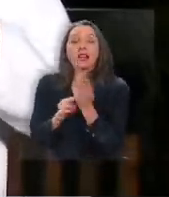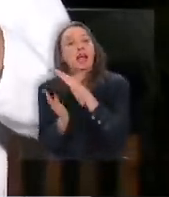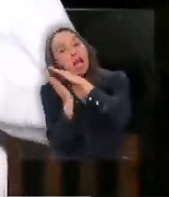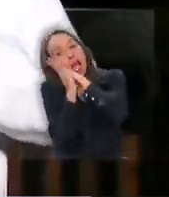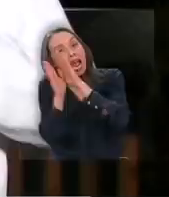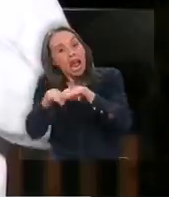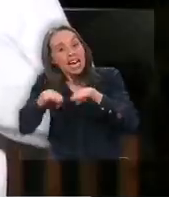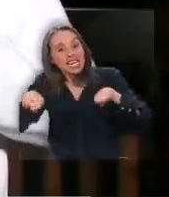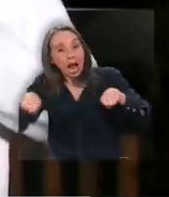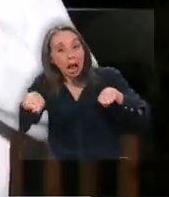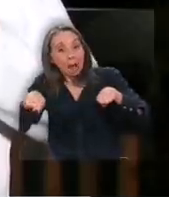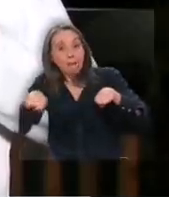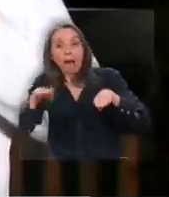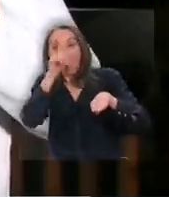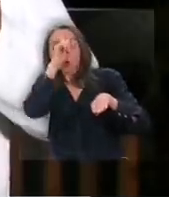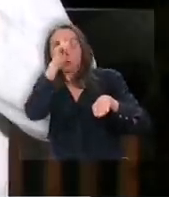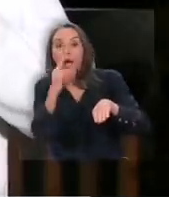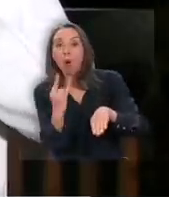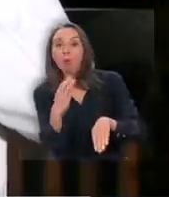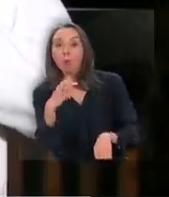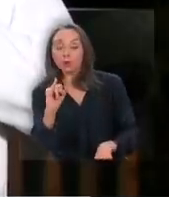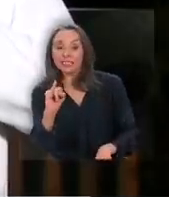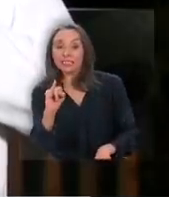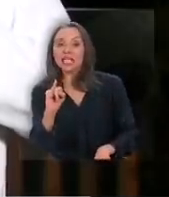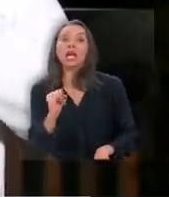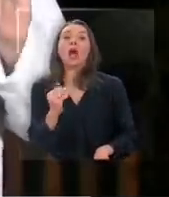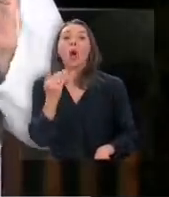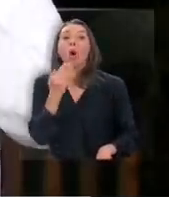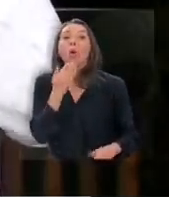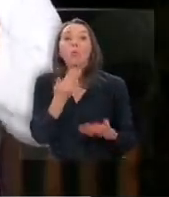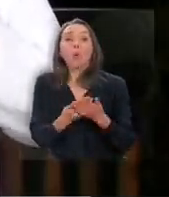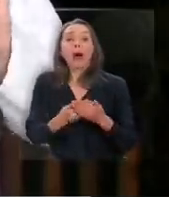camas críticas, cuando superan el